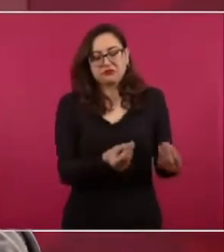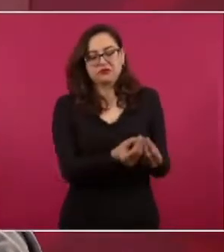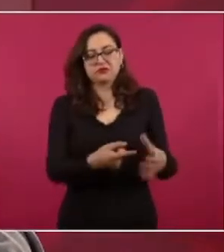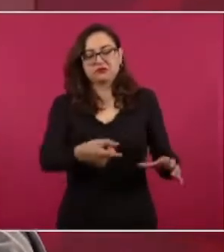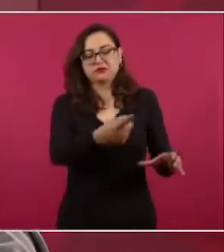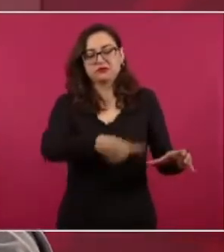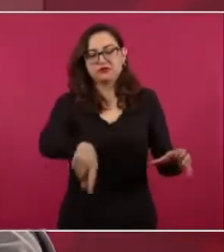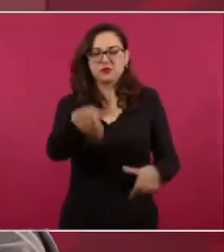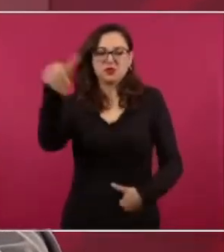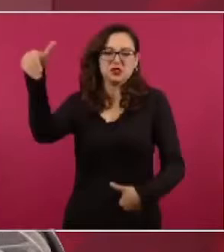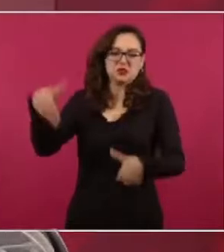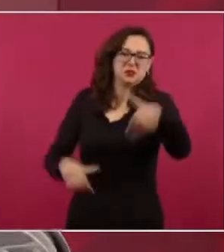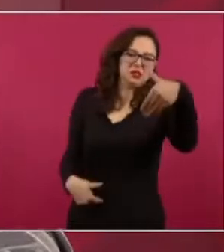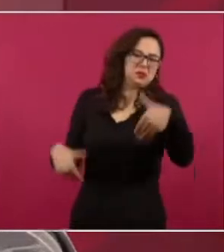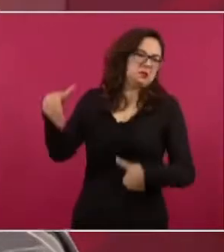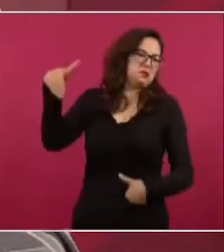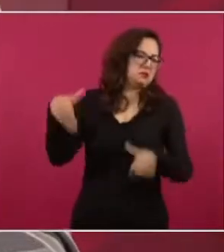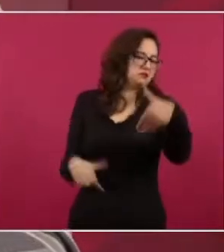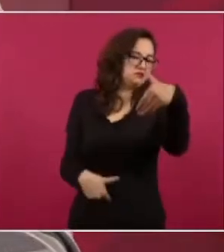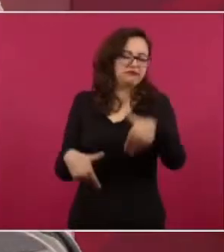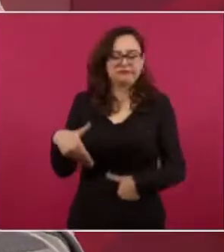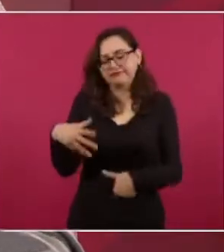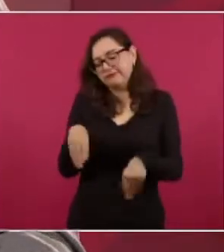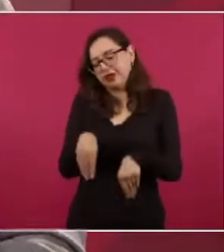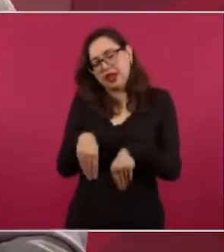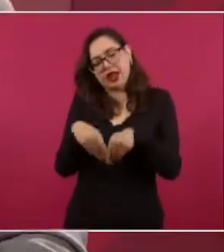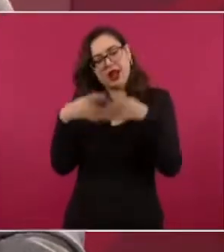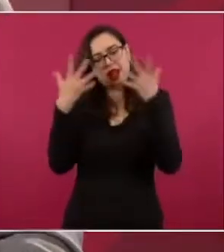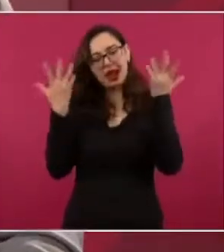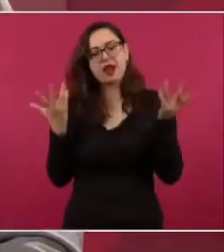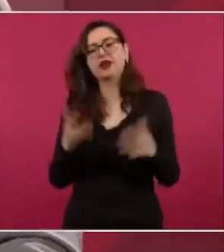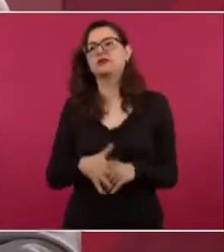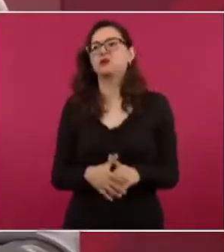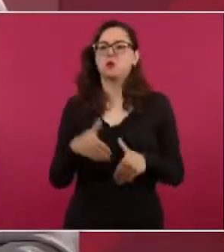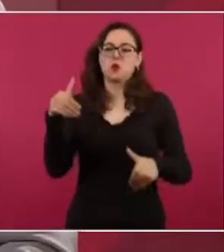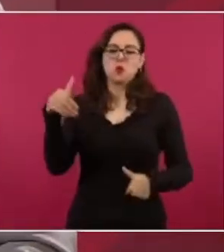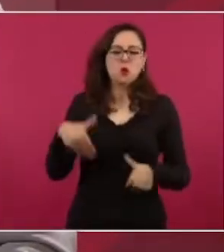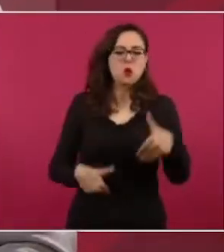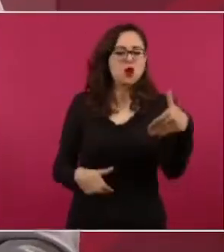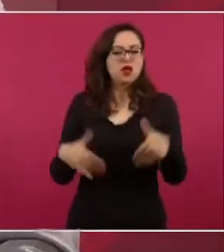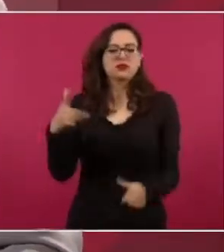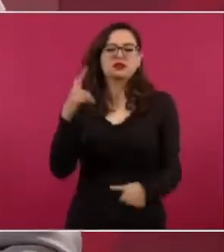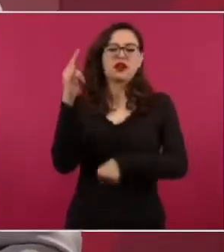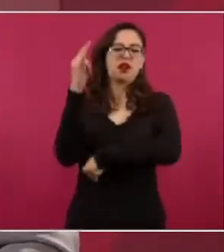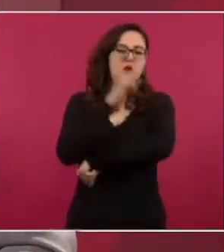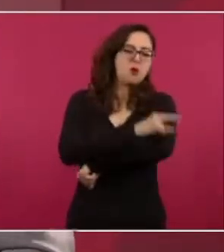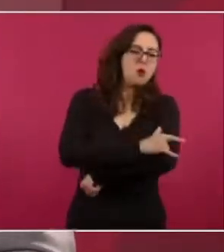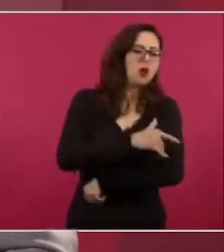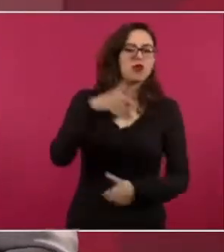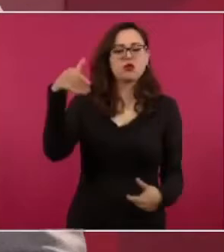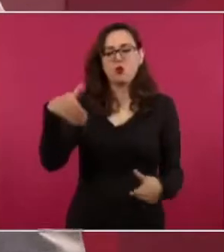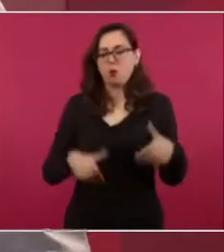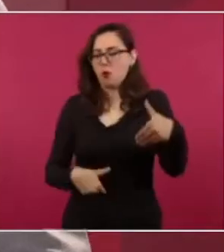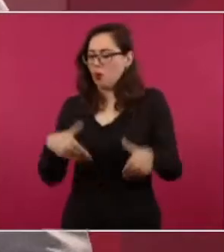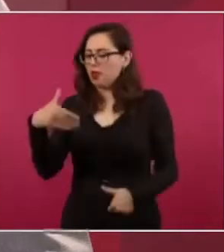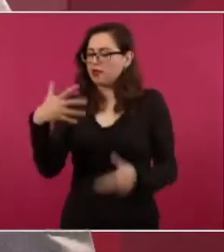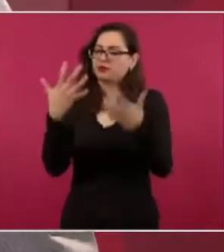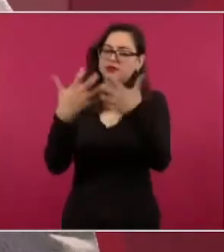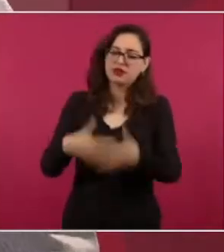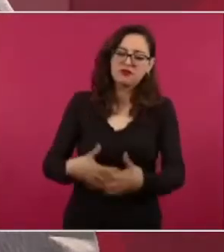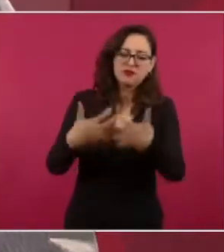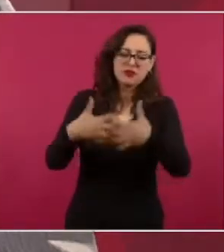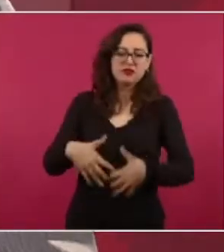con todo lo que hacemos, el aeropuerto, la refinería, el Tren